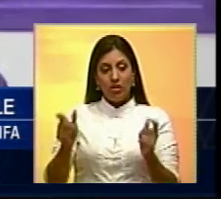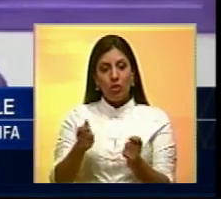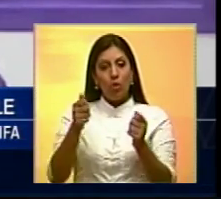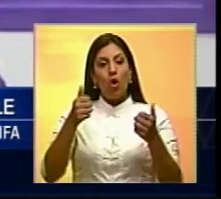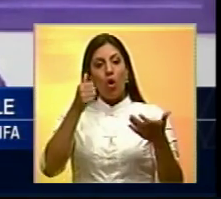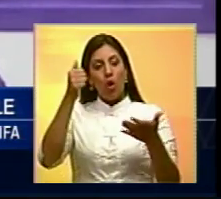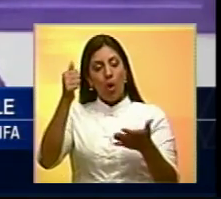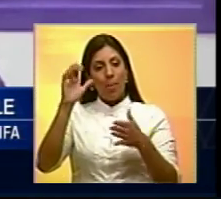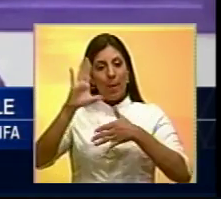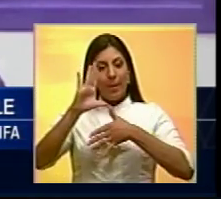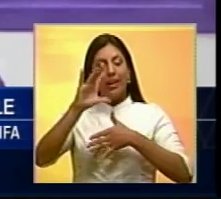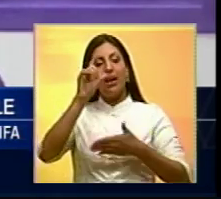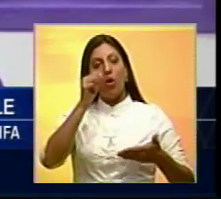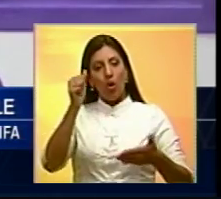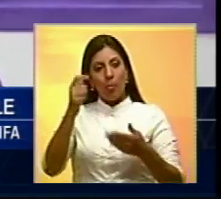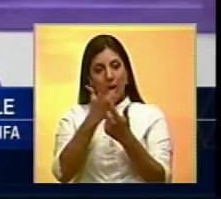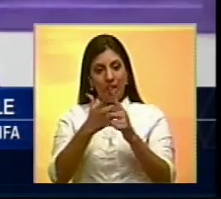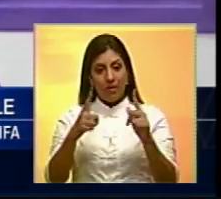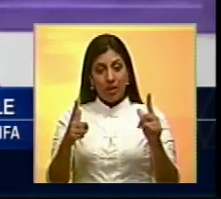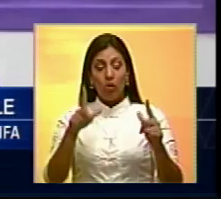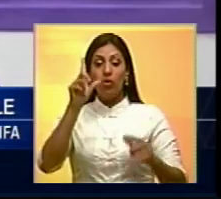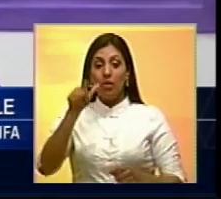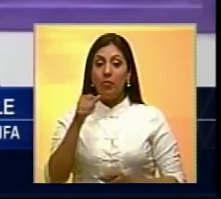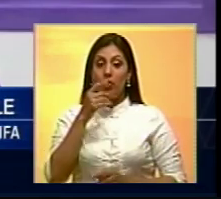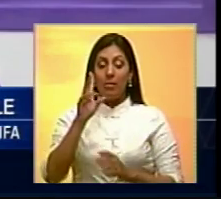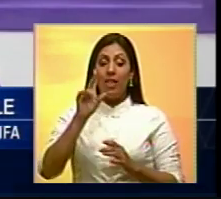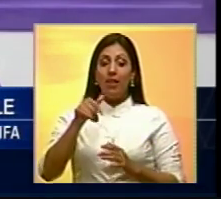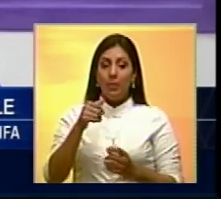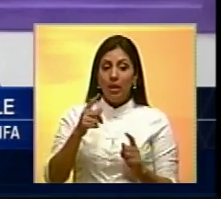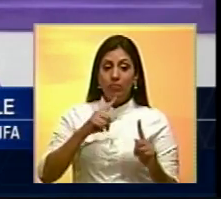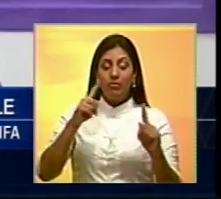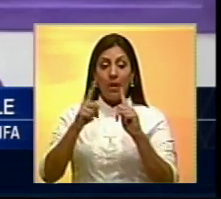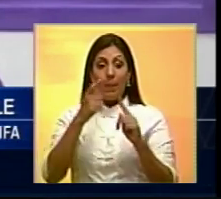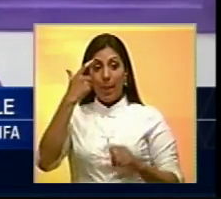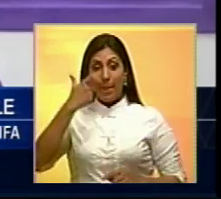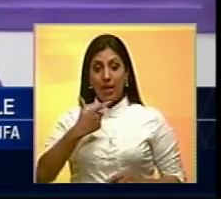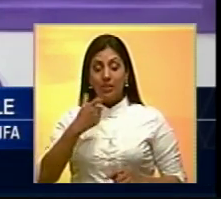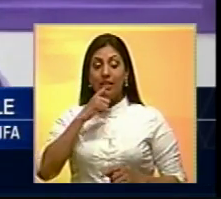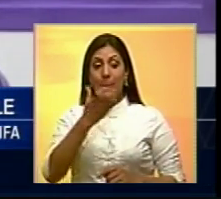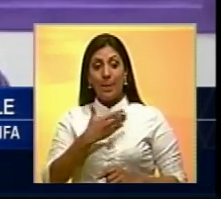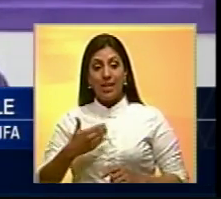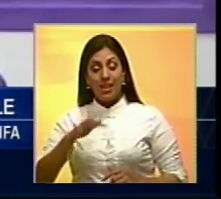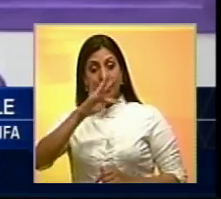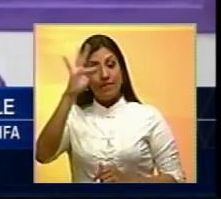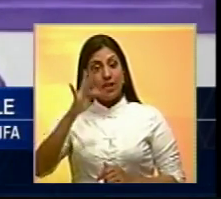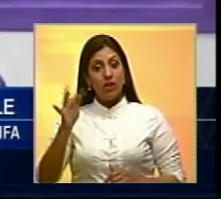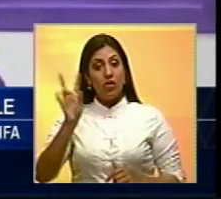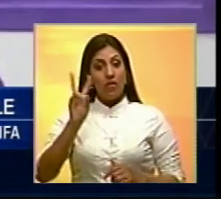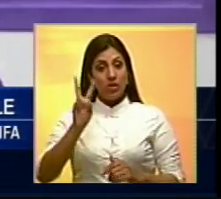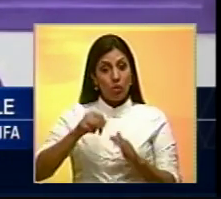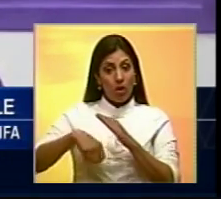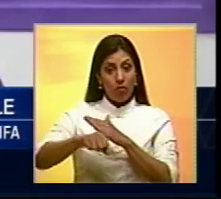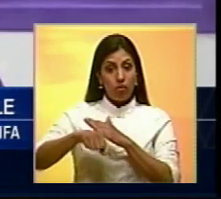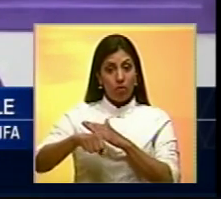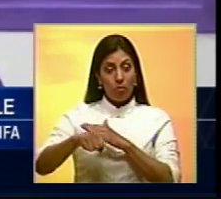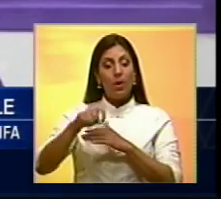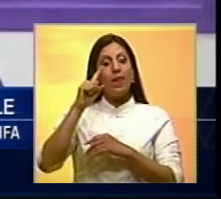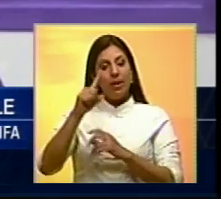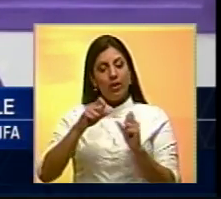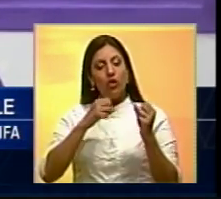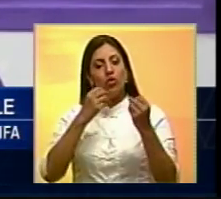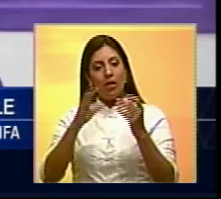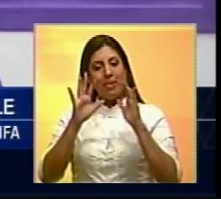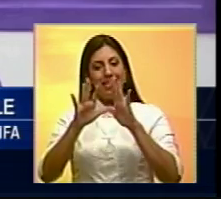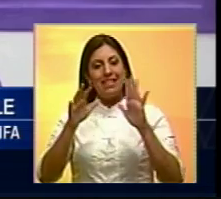Copa América y la Copa Libertadores. Asimismo, trascendió que quien fuese presidente de la Federación Venezolana de Fútbol